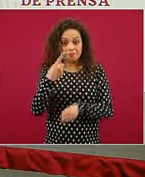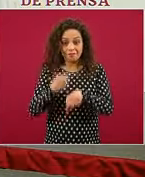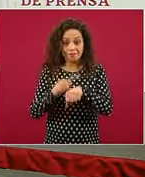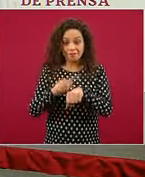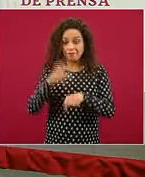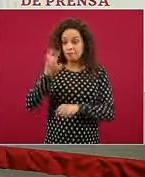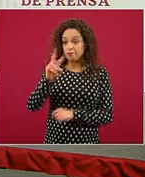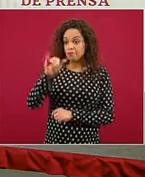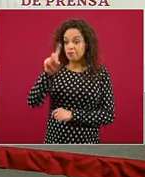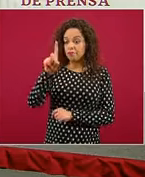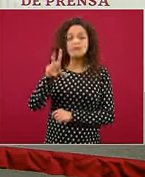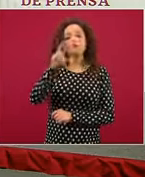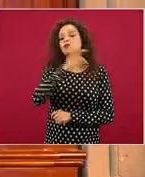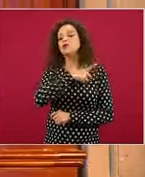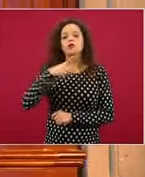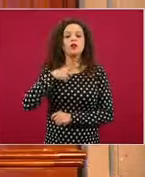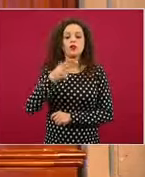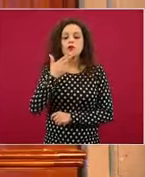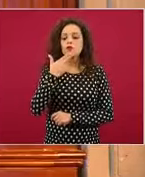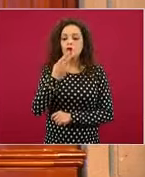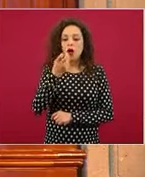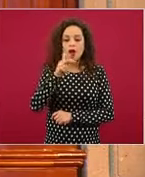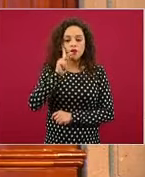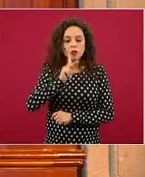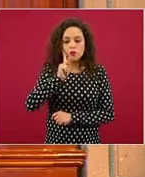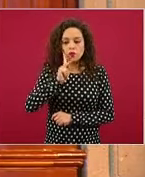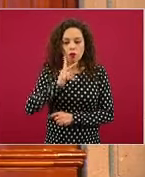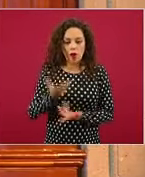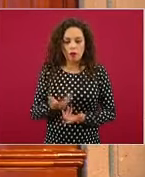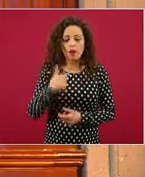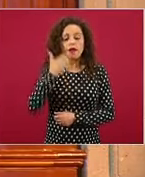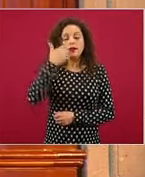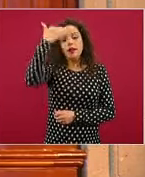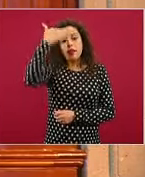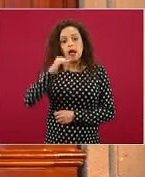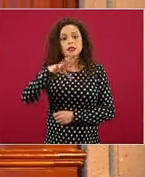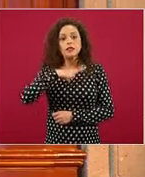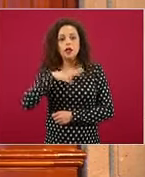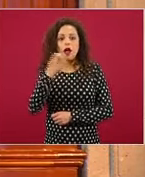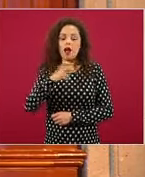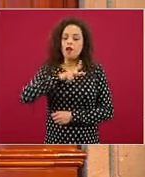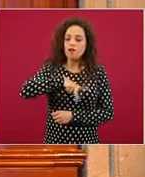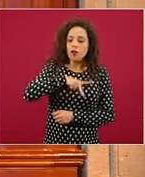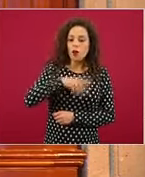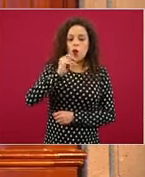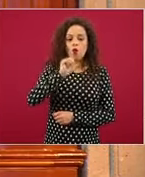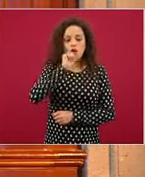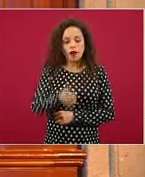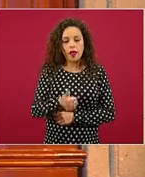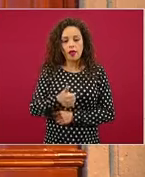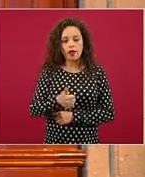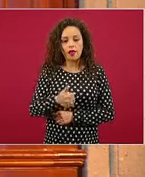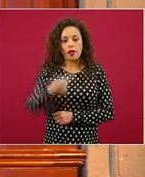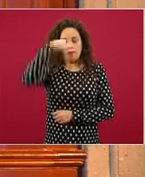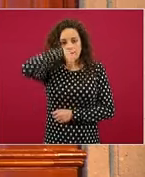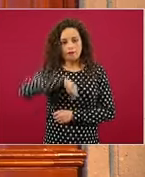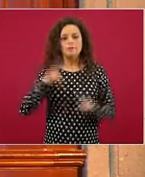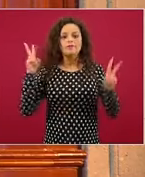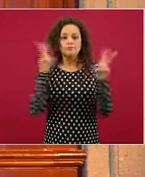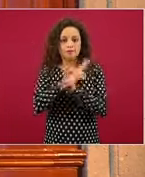de usar estas pruebas si lo que quiero es saber si tengo virus SARS-CoV-2 en mis vías respiratorias. Me va a dar un